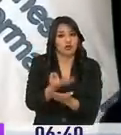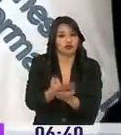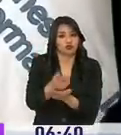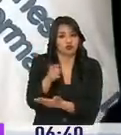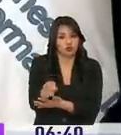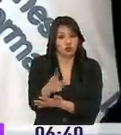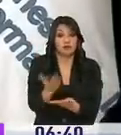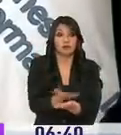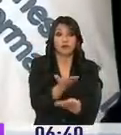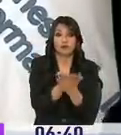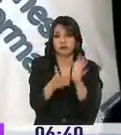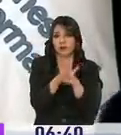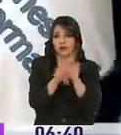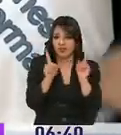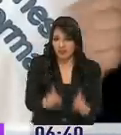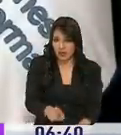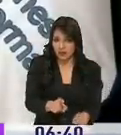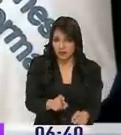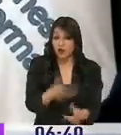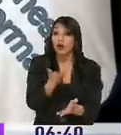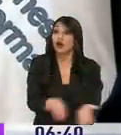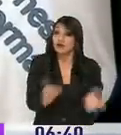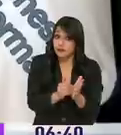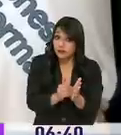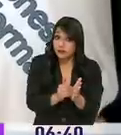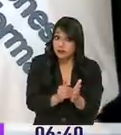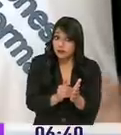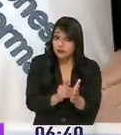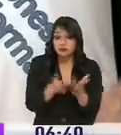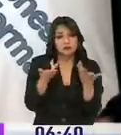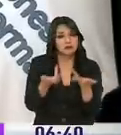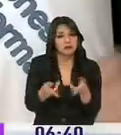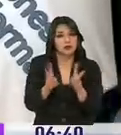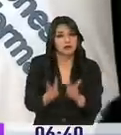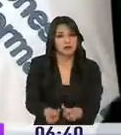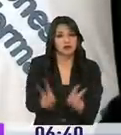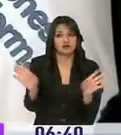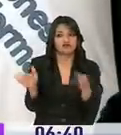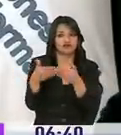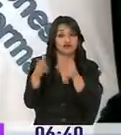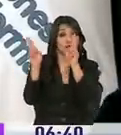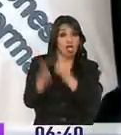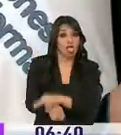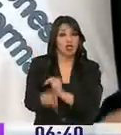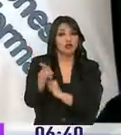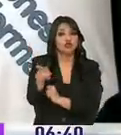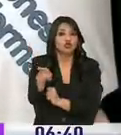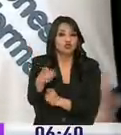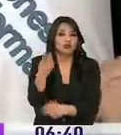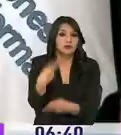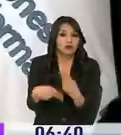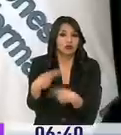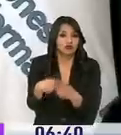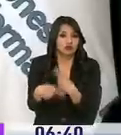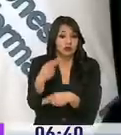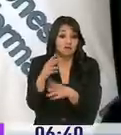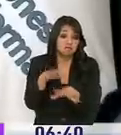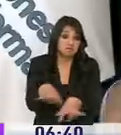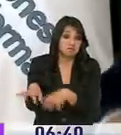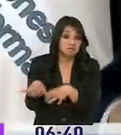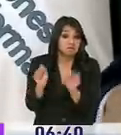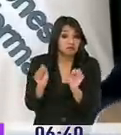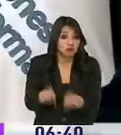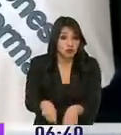está propuesto en la ley. Y si es reincidente, incluso se puede llegar a cerrar su línea de negocio o de operación que